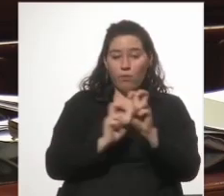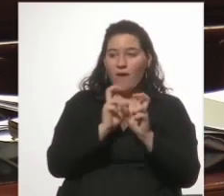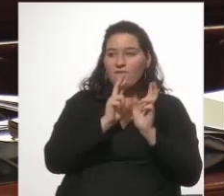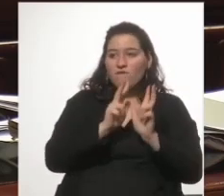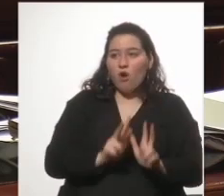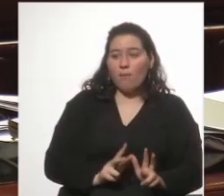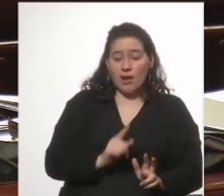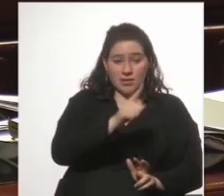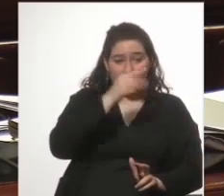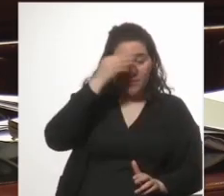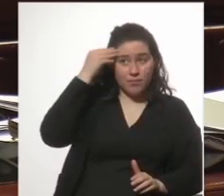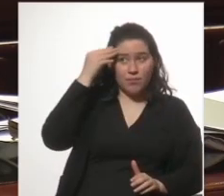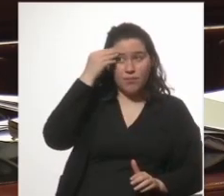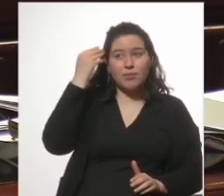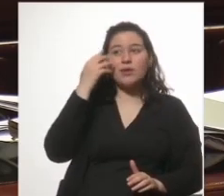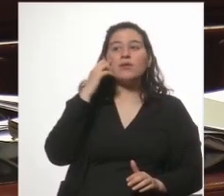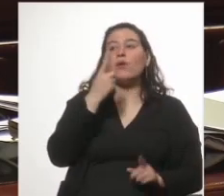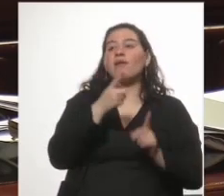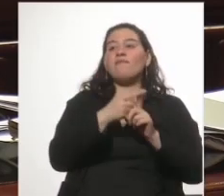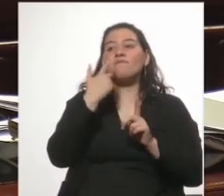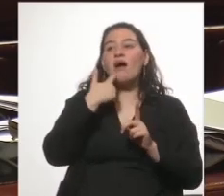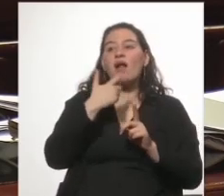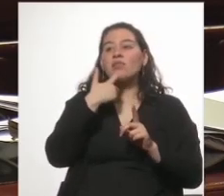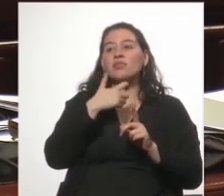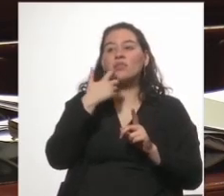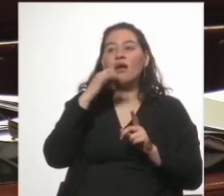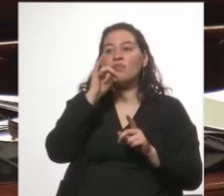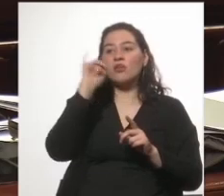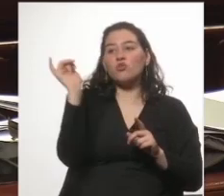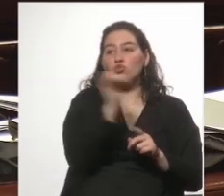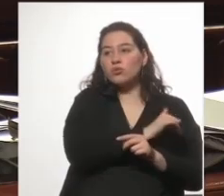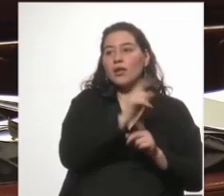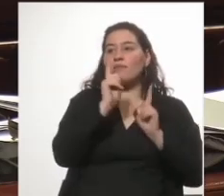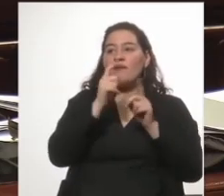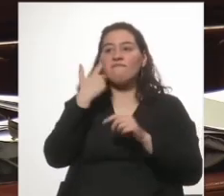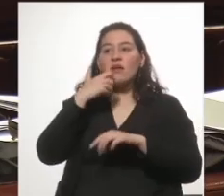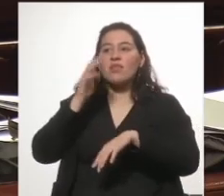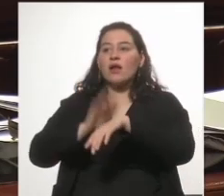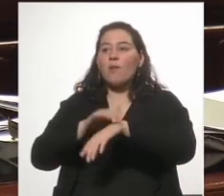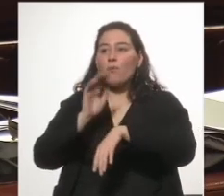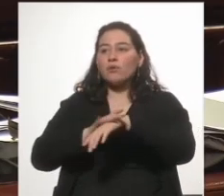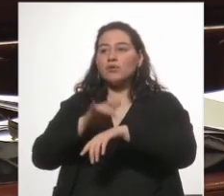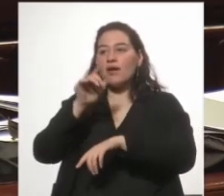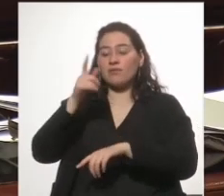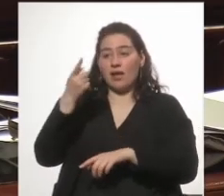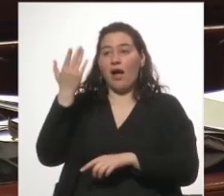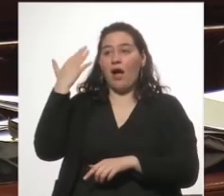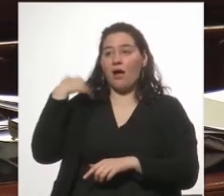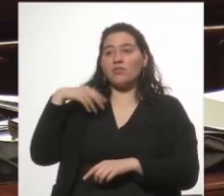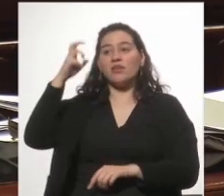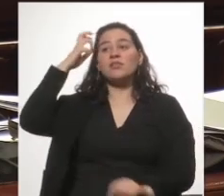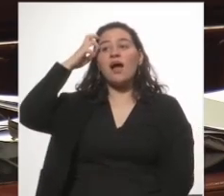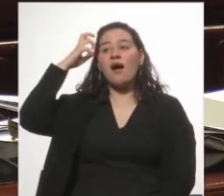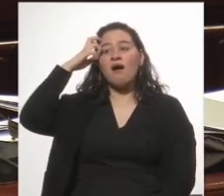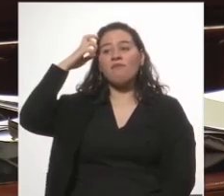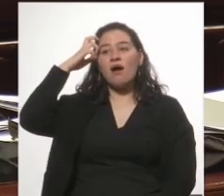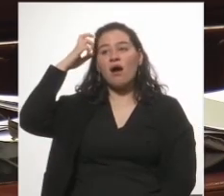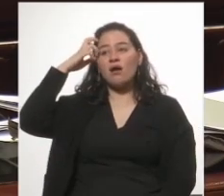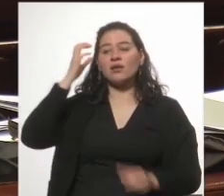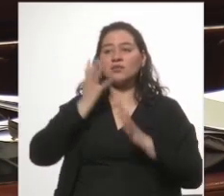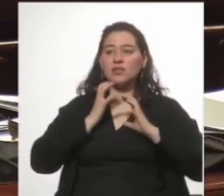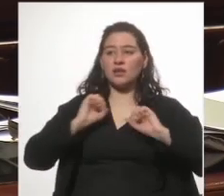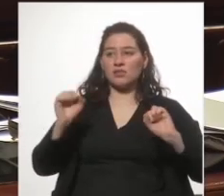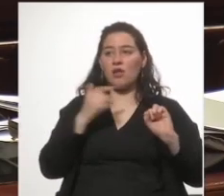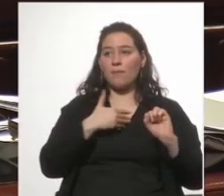este por el ilícito de omisión de denunciar delitos, se omite responsabilizar a los entonces señor presidente Tabaré Vázquez y secretario